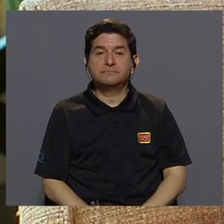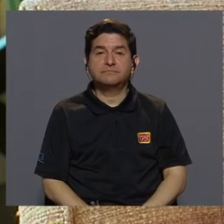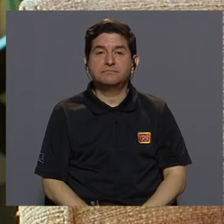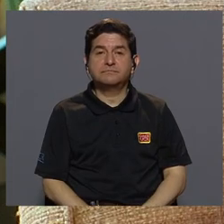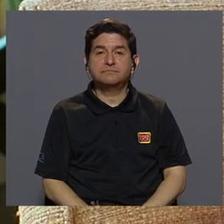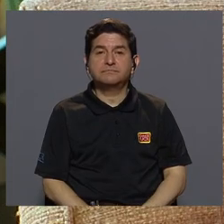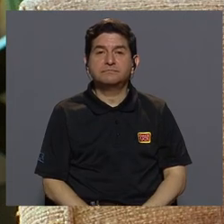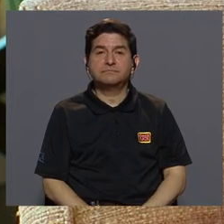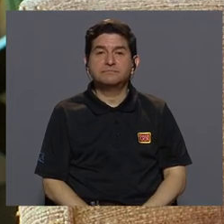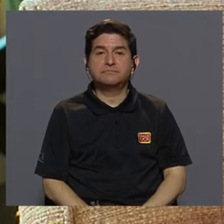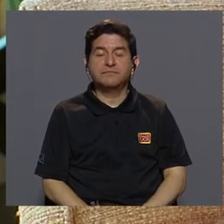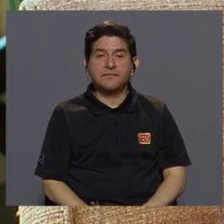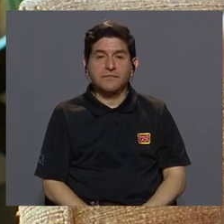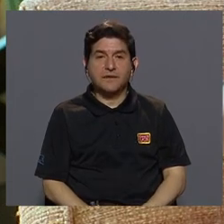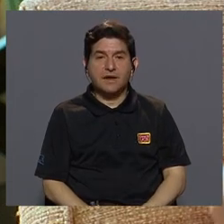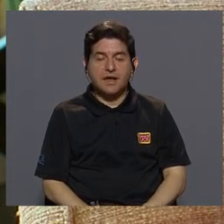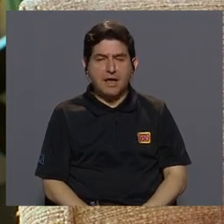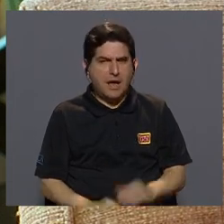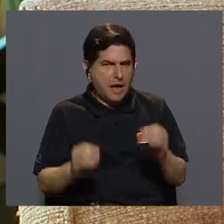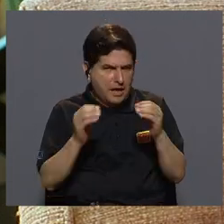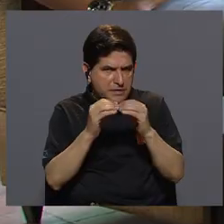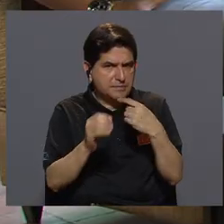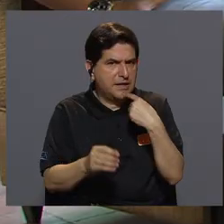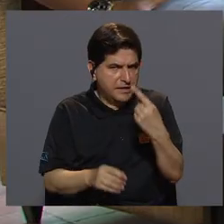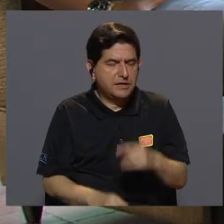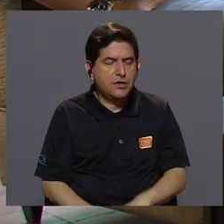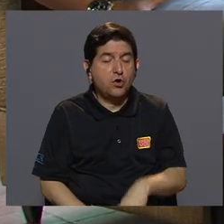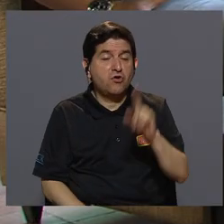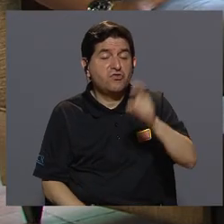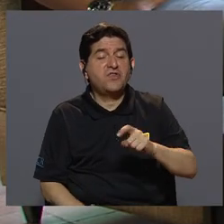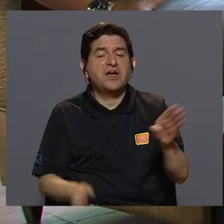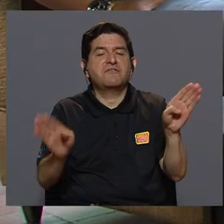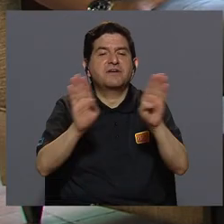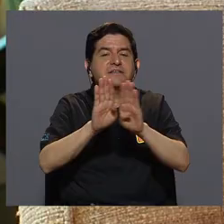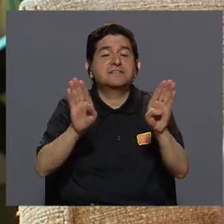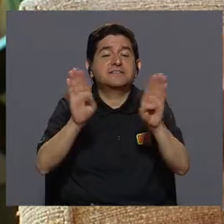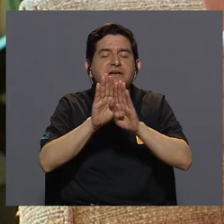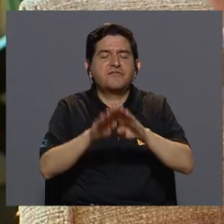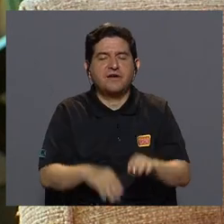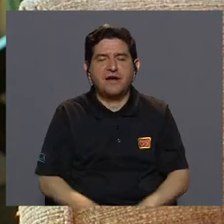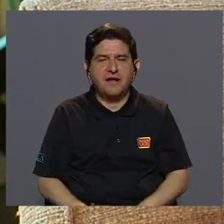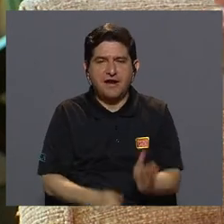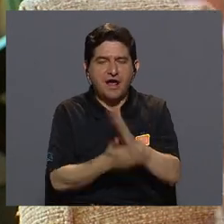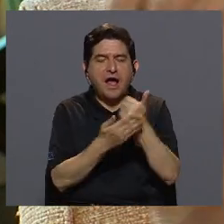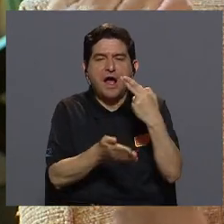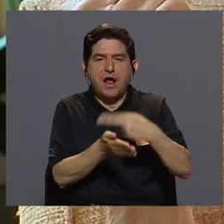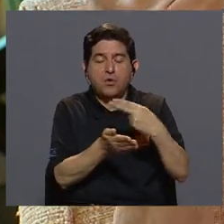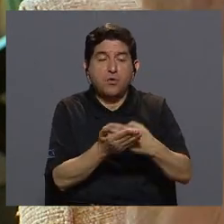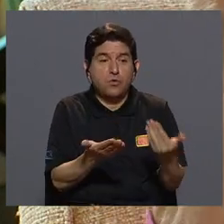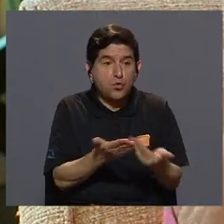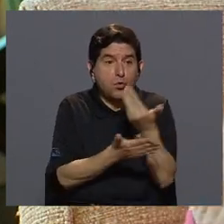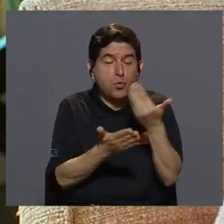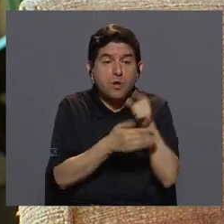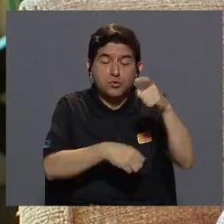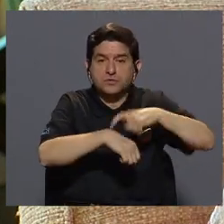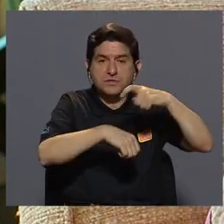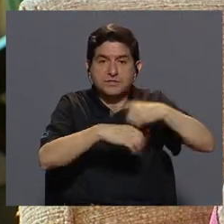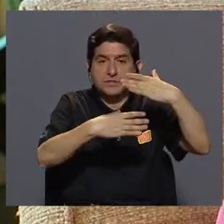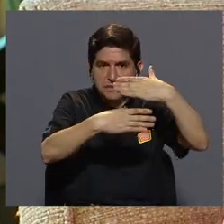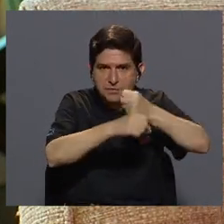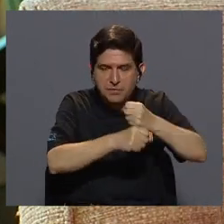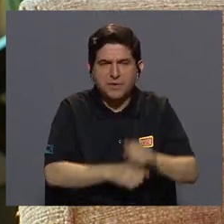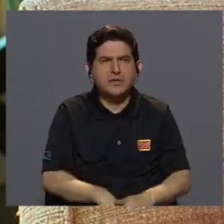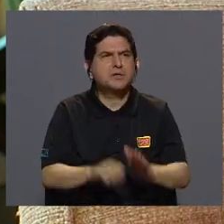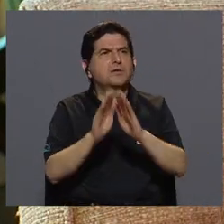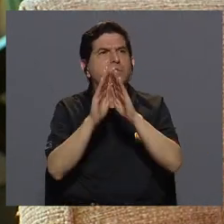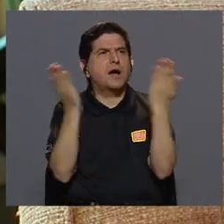Así que hay que, es más, debería cerrar algunos hospitales, porque había algunos hospitales nuevos que se estaba haciendo,